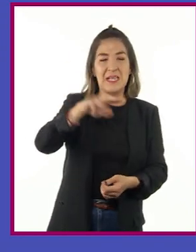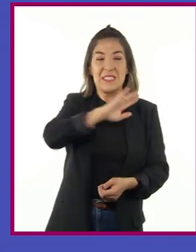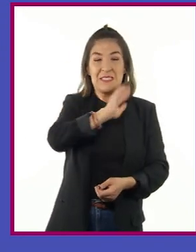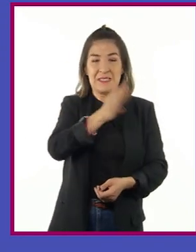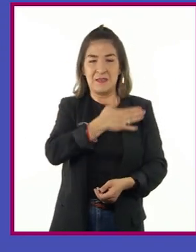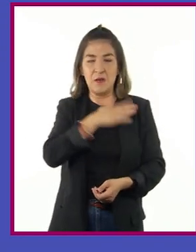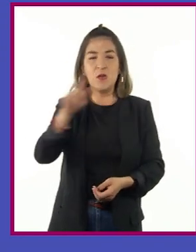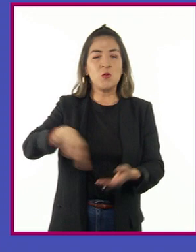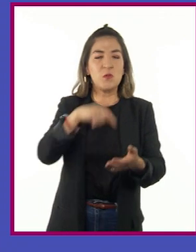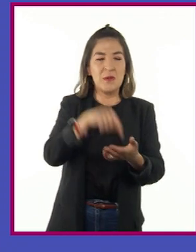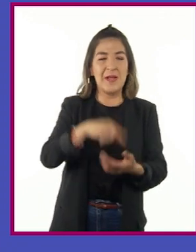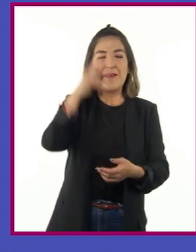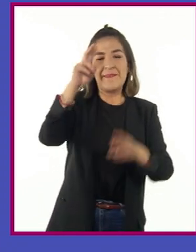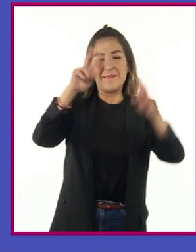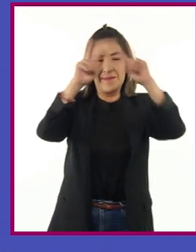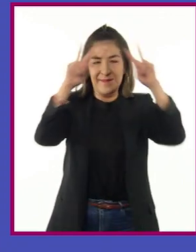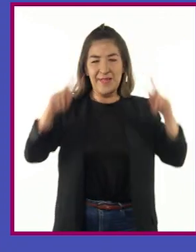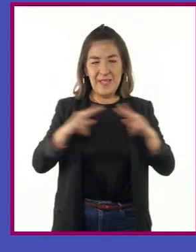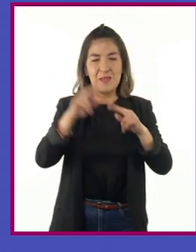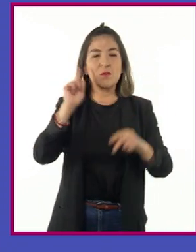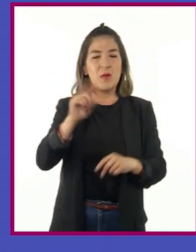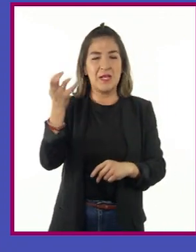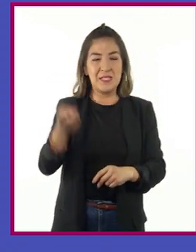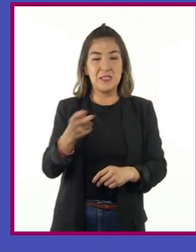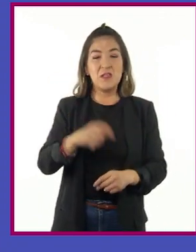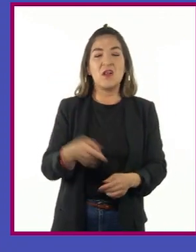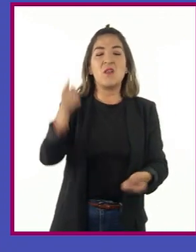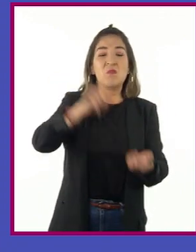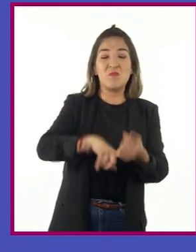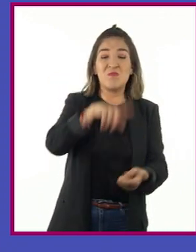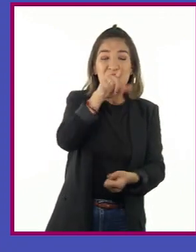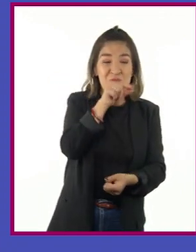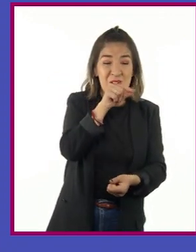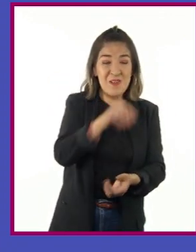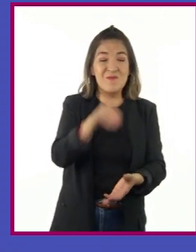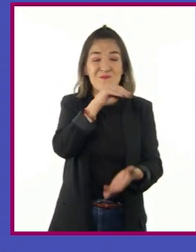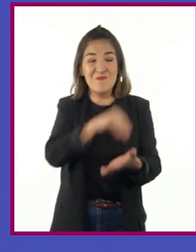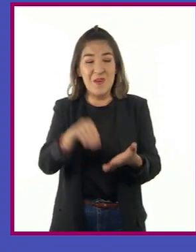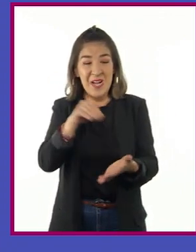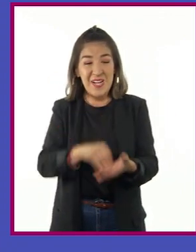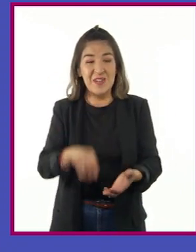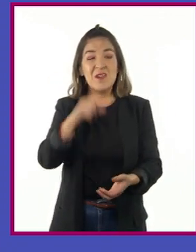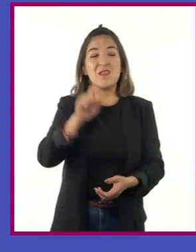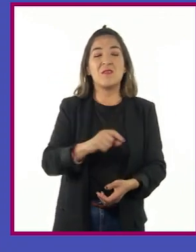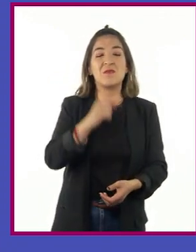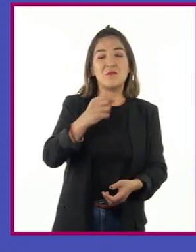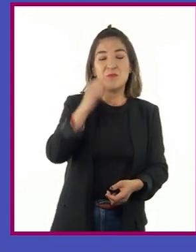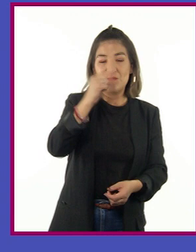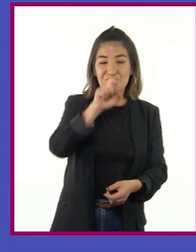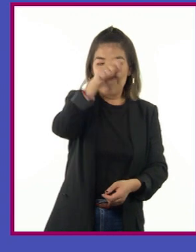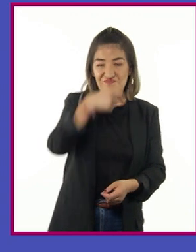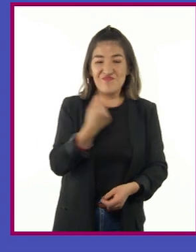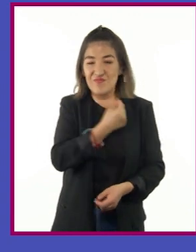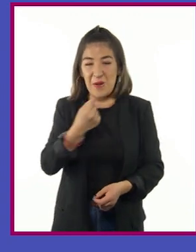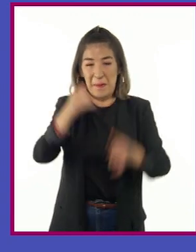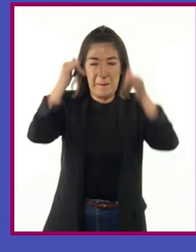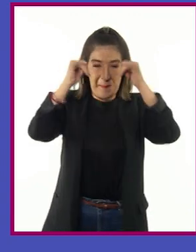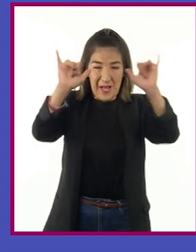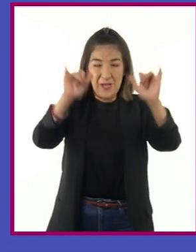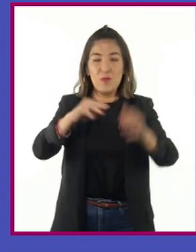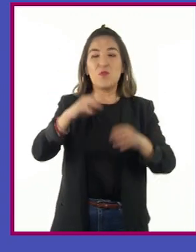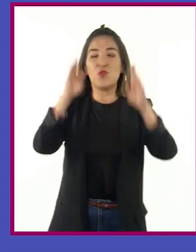Santa Ifigenia Virgen, entre pollos, puercos, chivos, guajolotes, vacas, burros